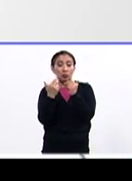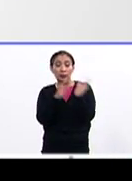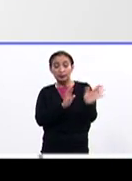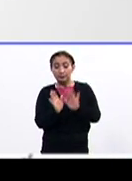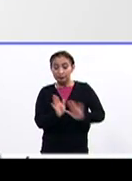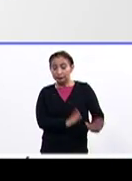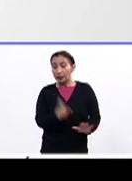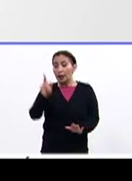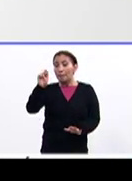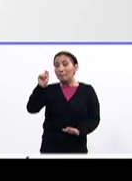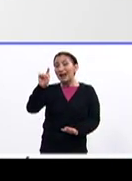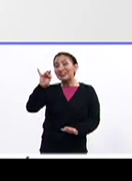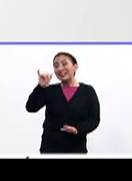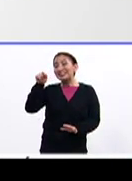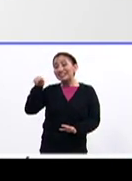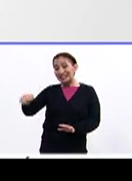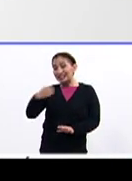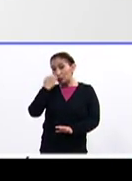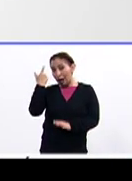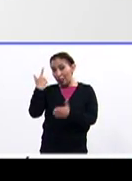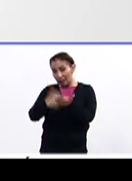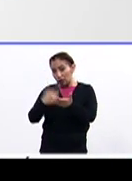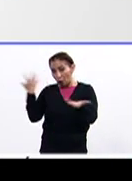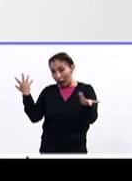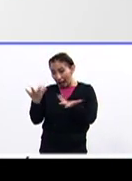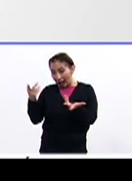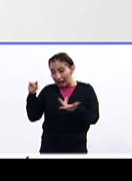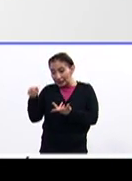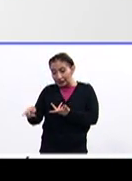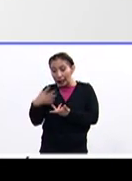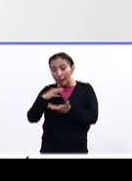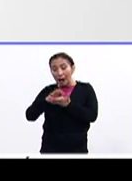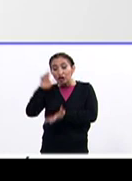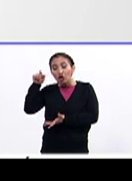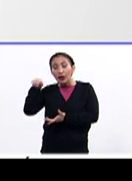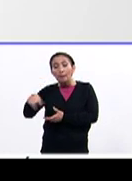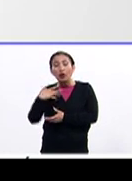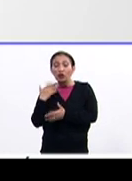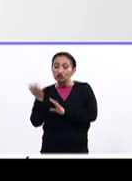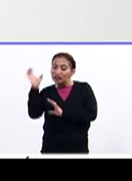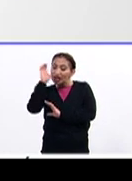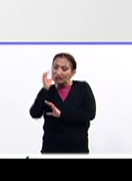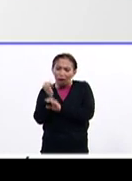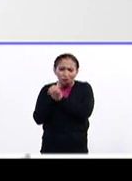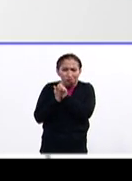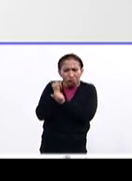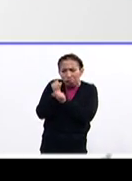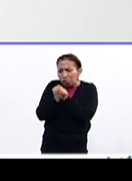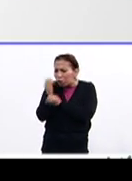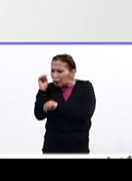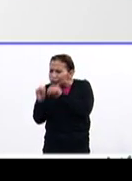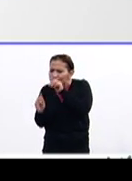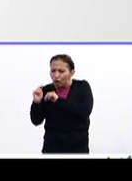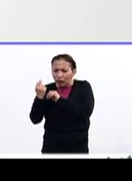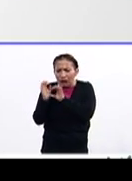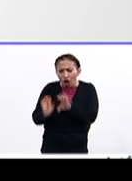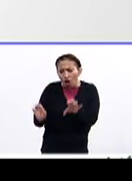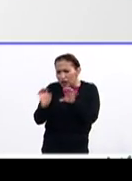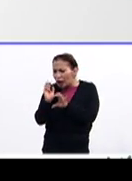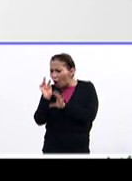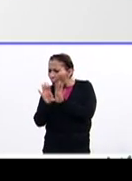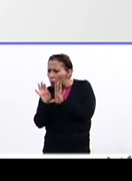las patentes del ámbito académico generalmente surgen de una base científica y